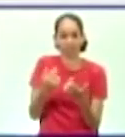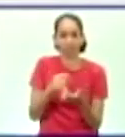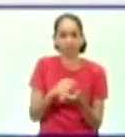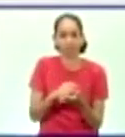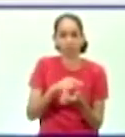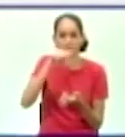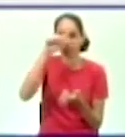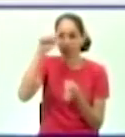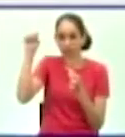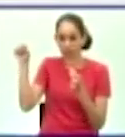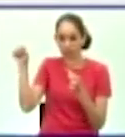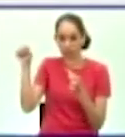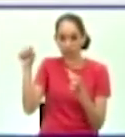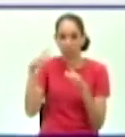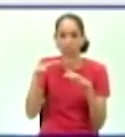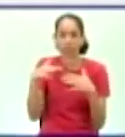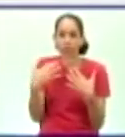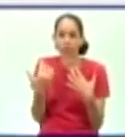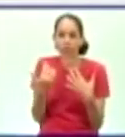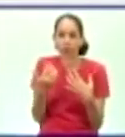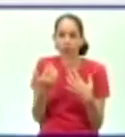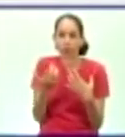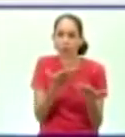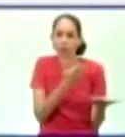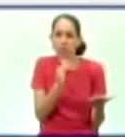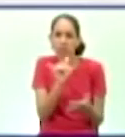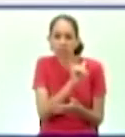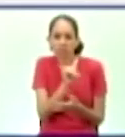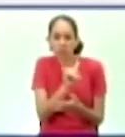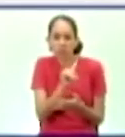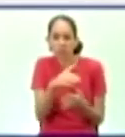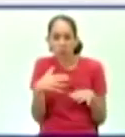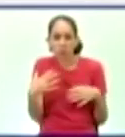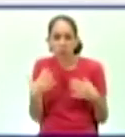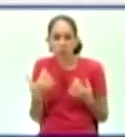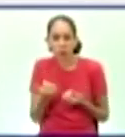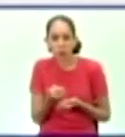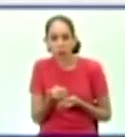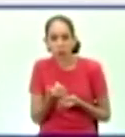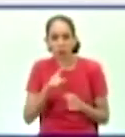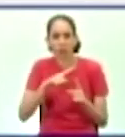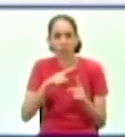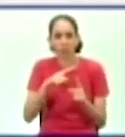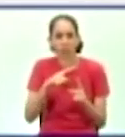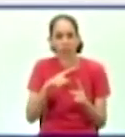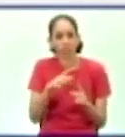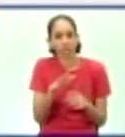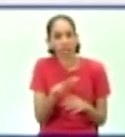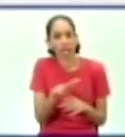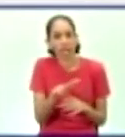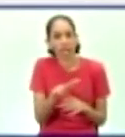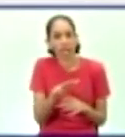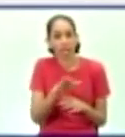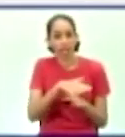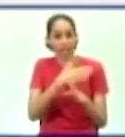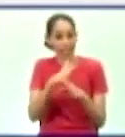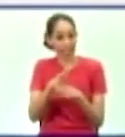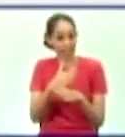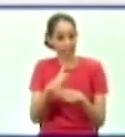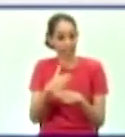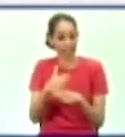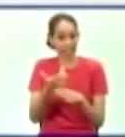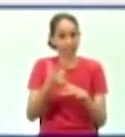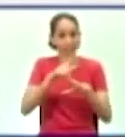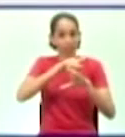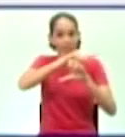las amplitudes de diferentes ángulos y por suma o resta, disculpe, pudiera tener las amplitudes de diferentes